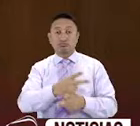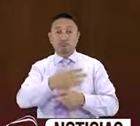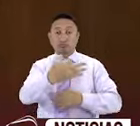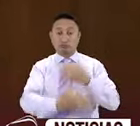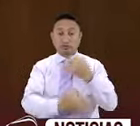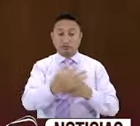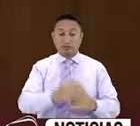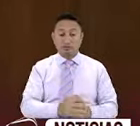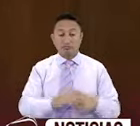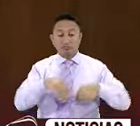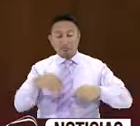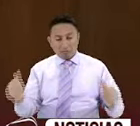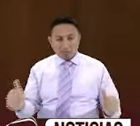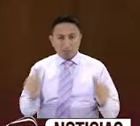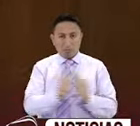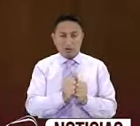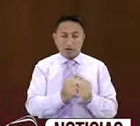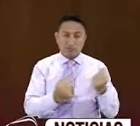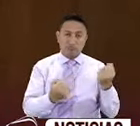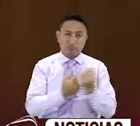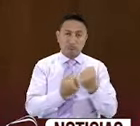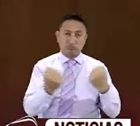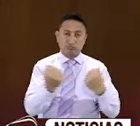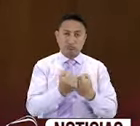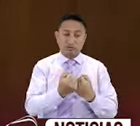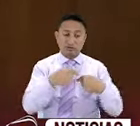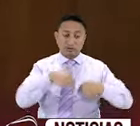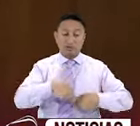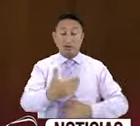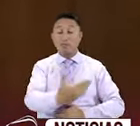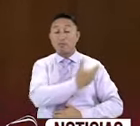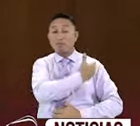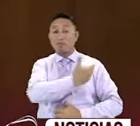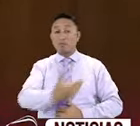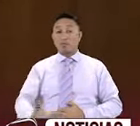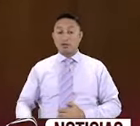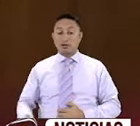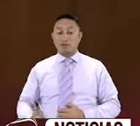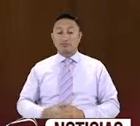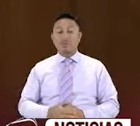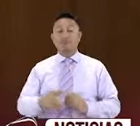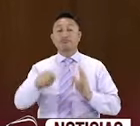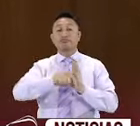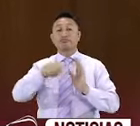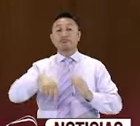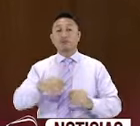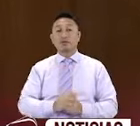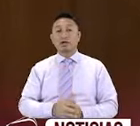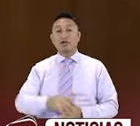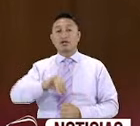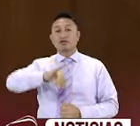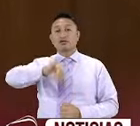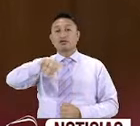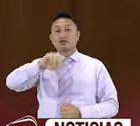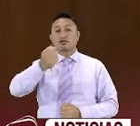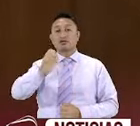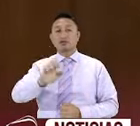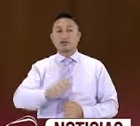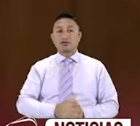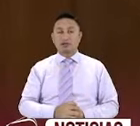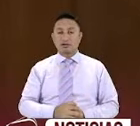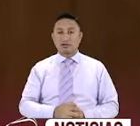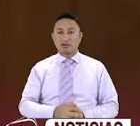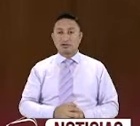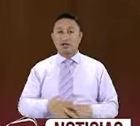sume a esta lucha que el señor presidente, el doctor Swing, quiere tenerla en sacar a la